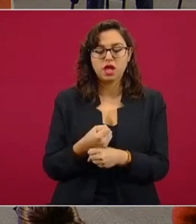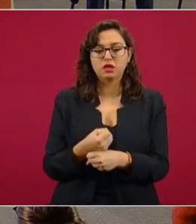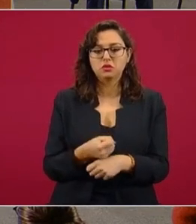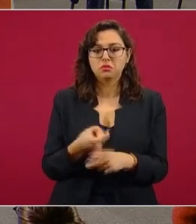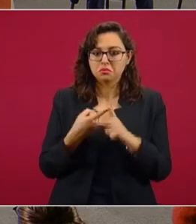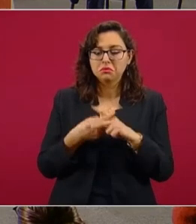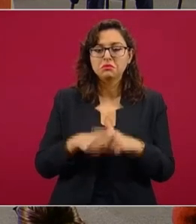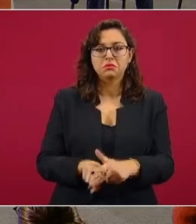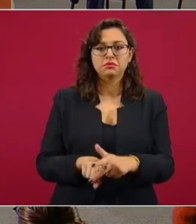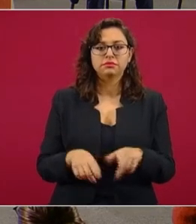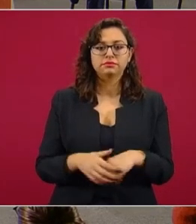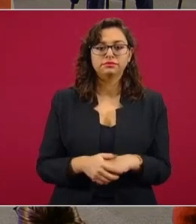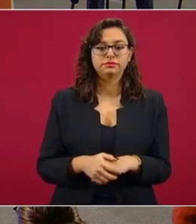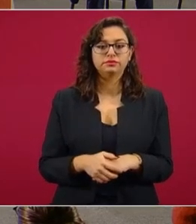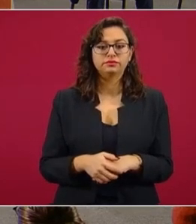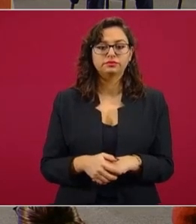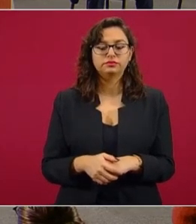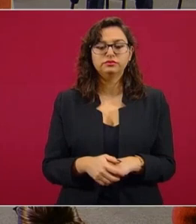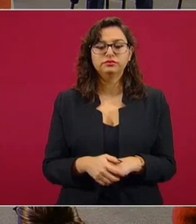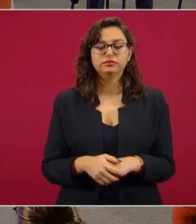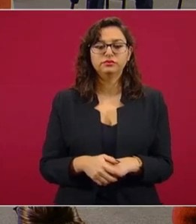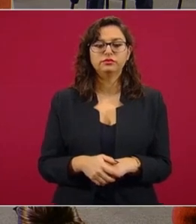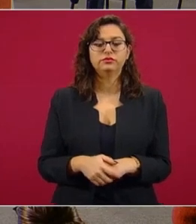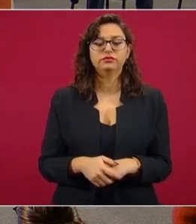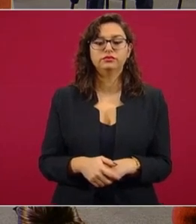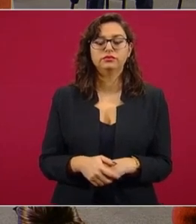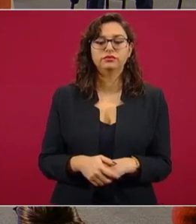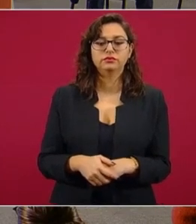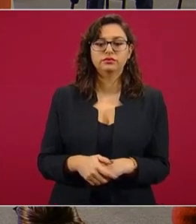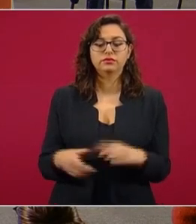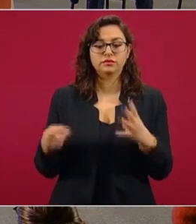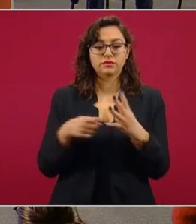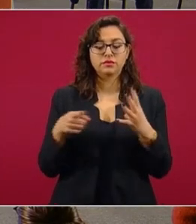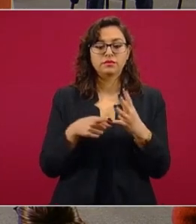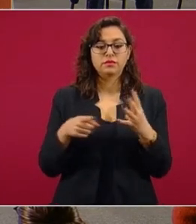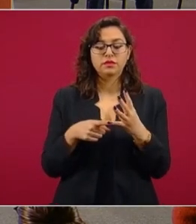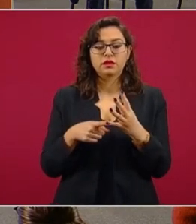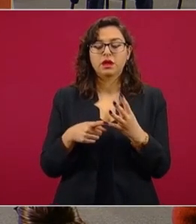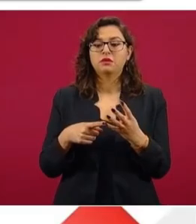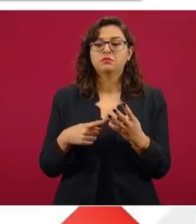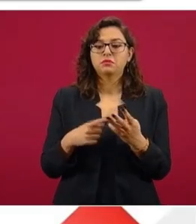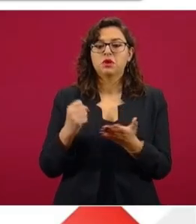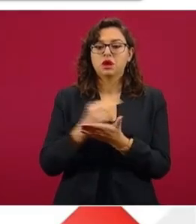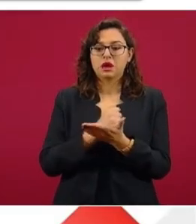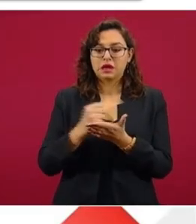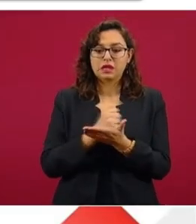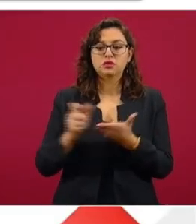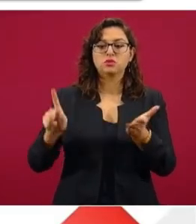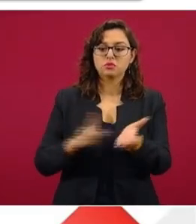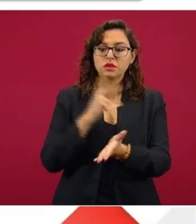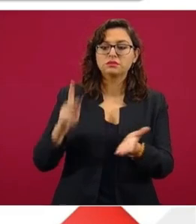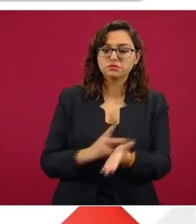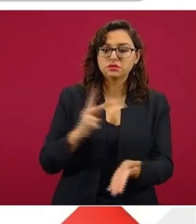reforma. En el que sigue, los créditos subsecuentes, ahí también se dan hoy los créditos